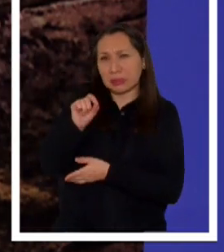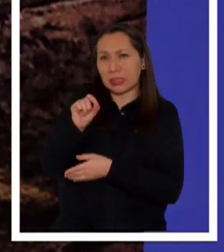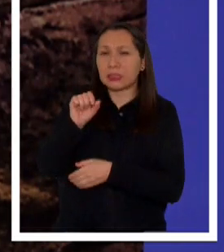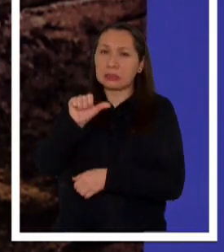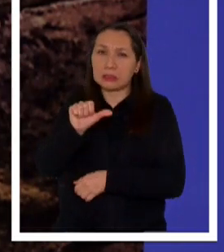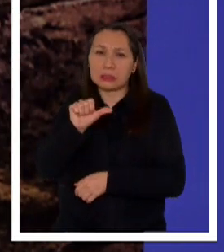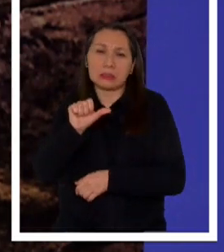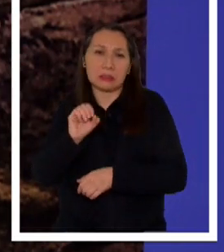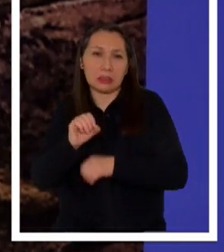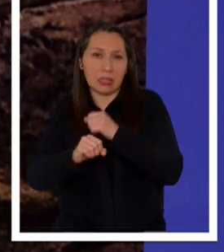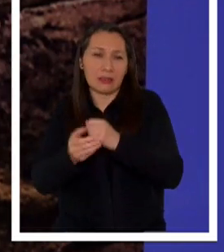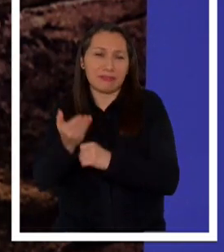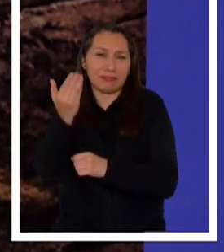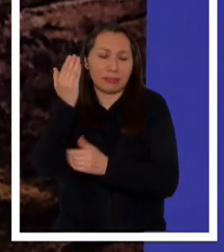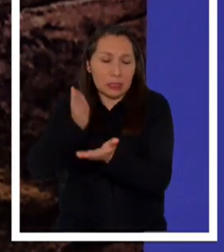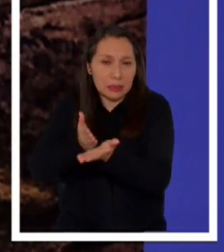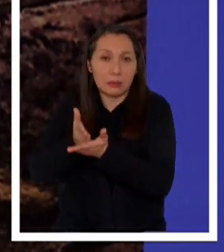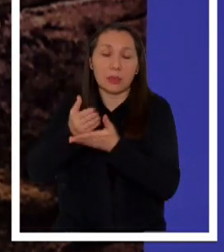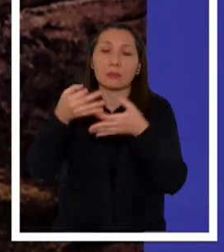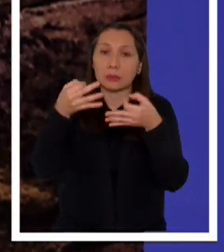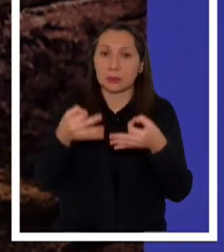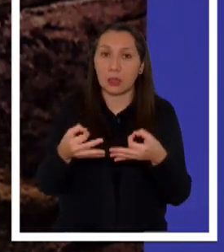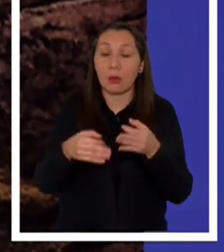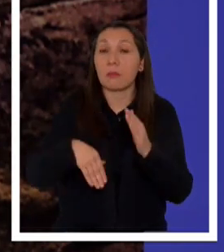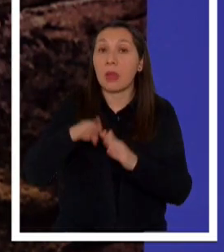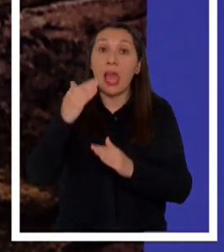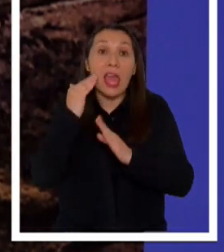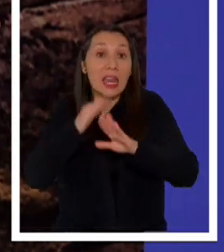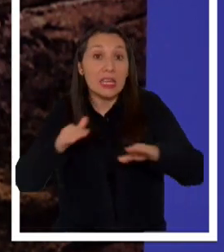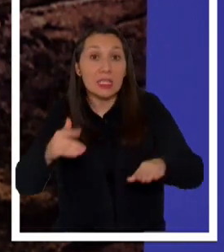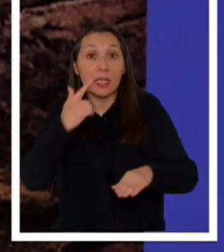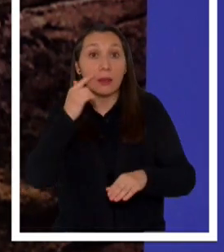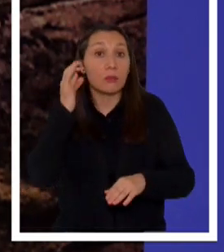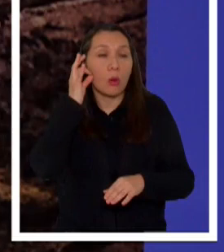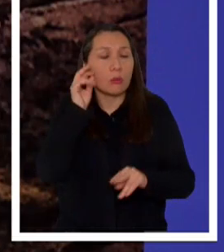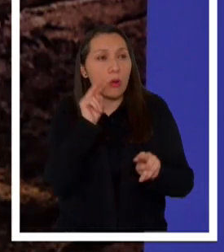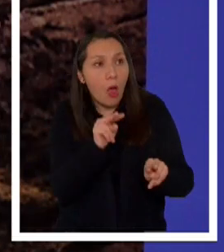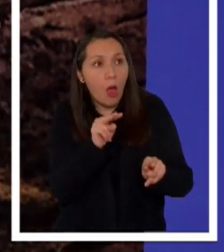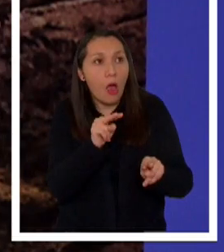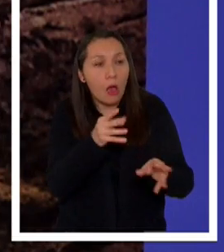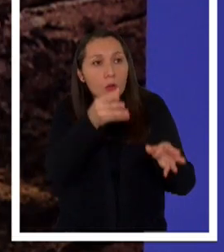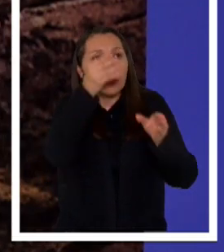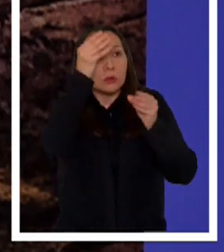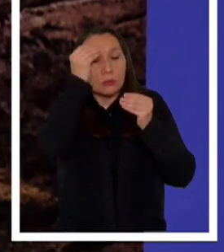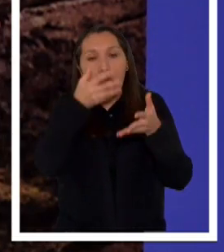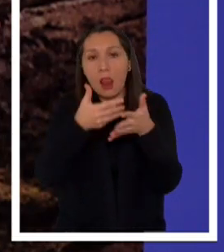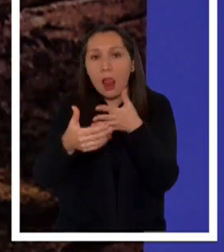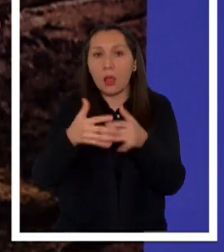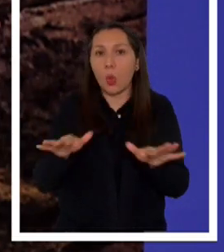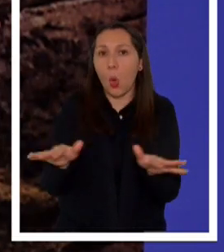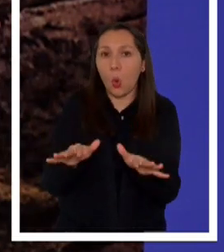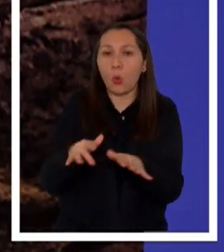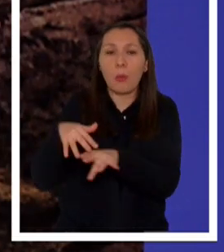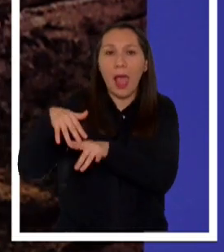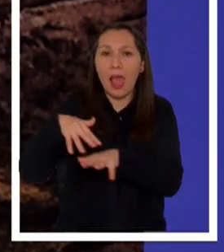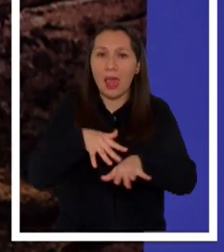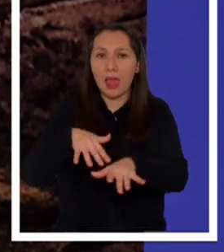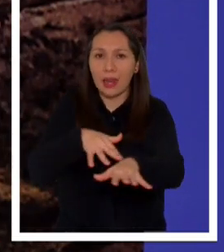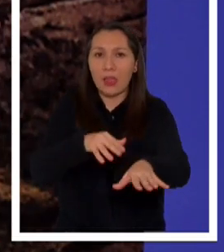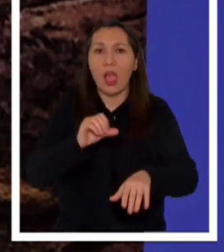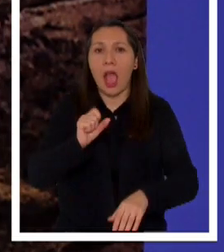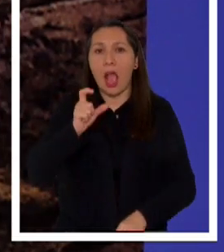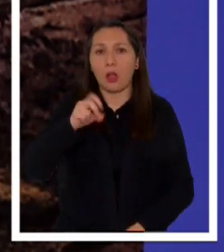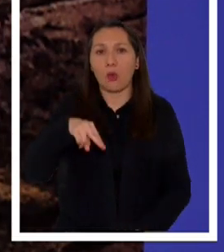vamos a tener la posibilidad cierta de que más niños y más niños ocupen ese escenario natural que el río aconcagua